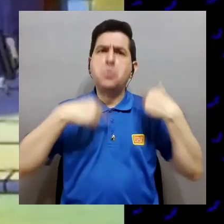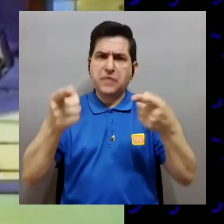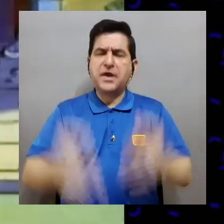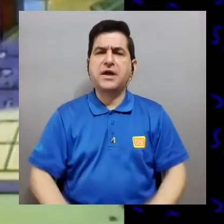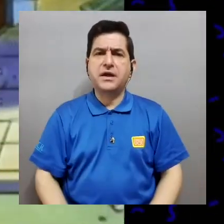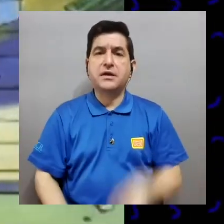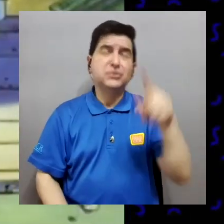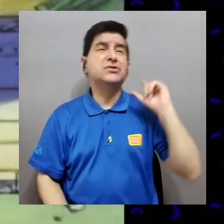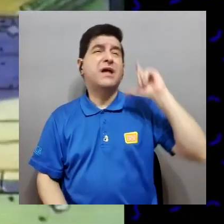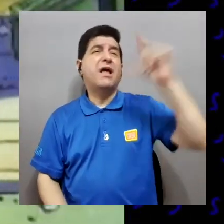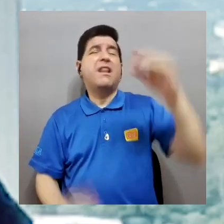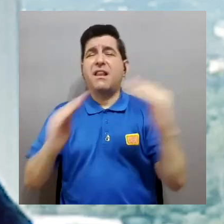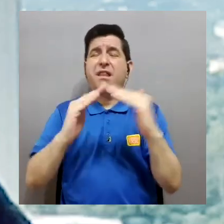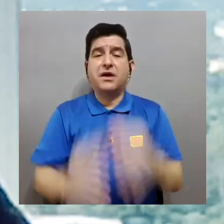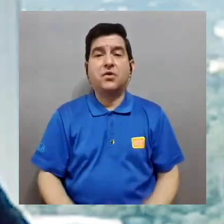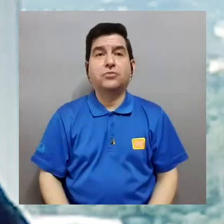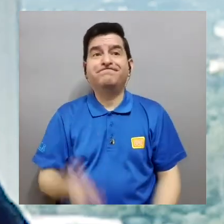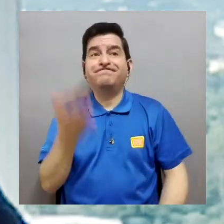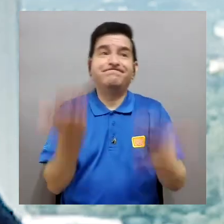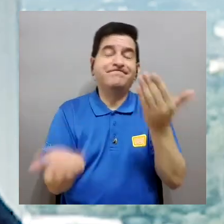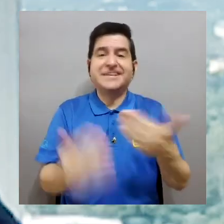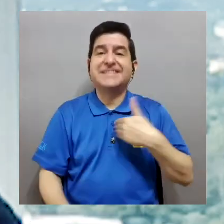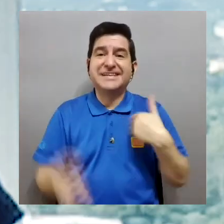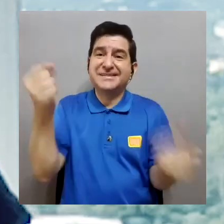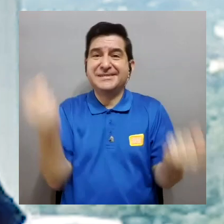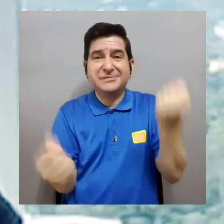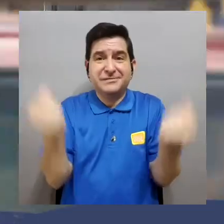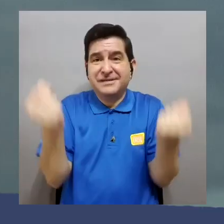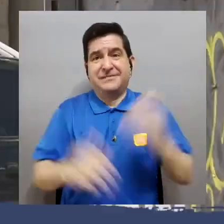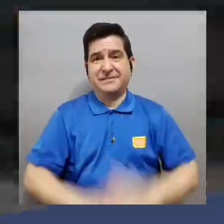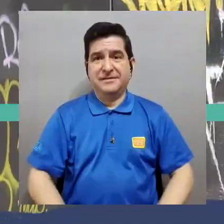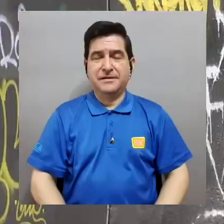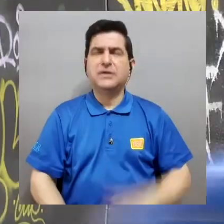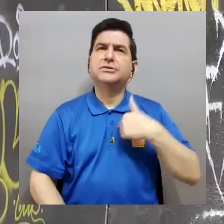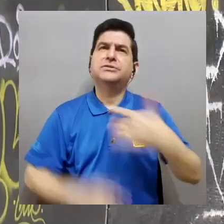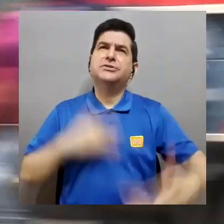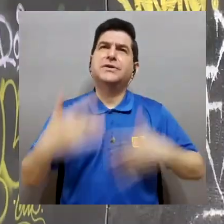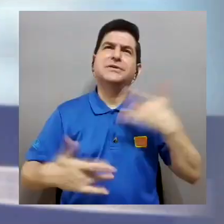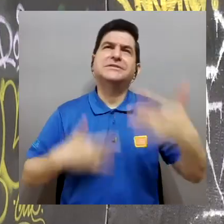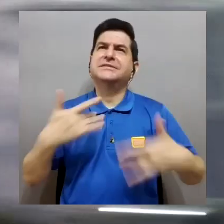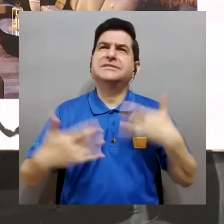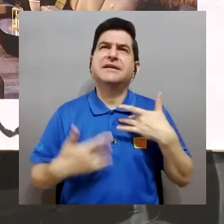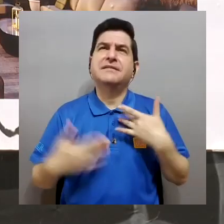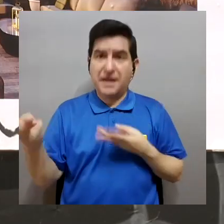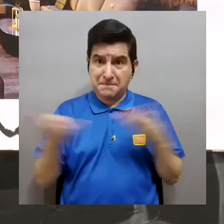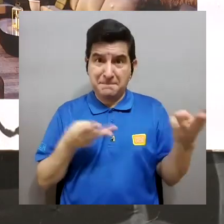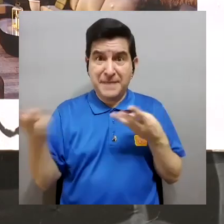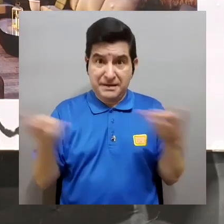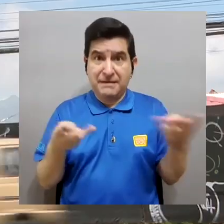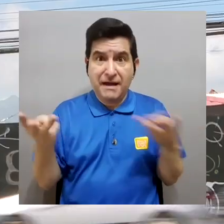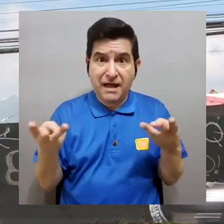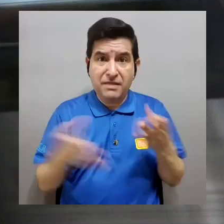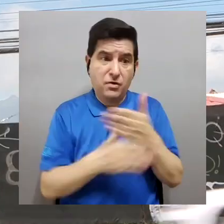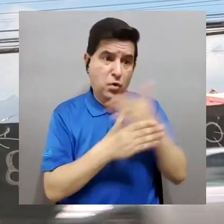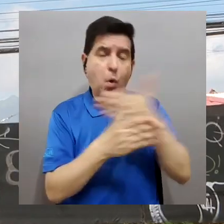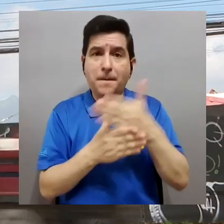Si vivís muy alejado, a veces es como, tenés que tener carro, no te puedes mover. Siento que, el mercado está hecho